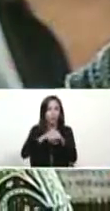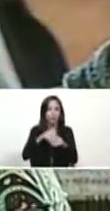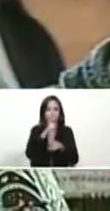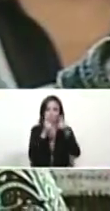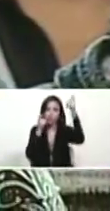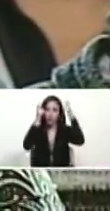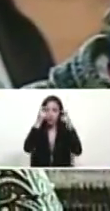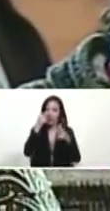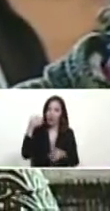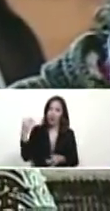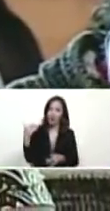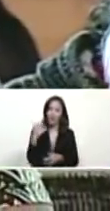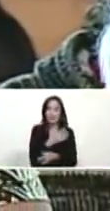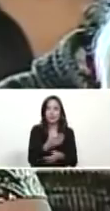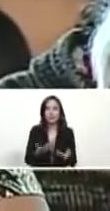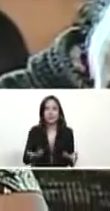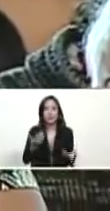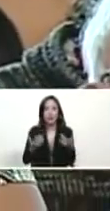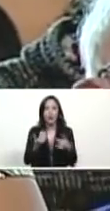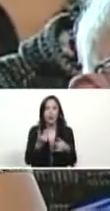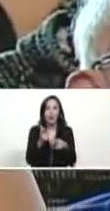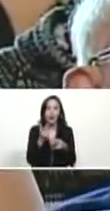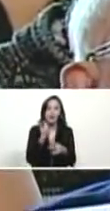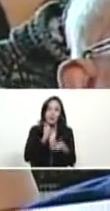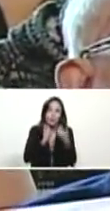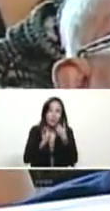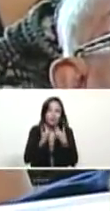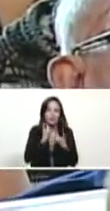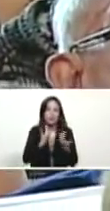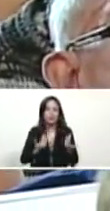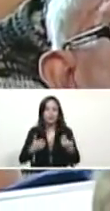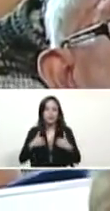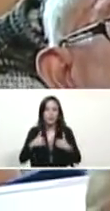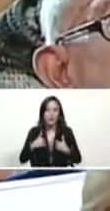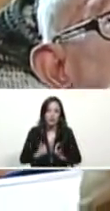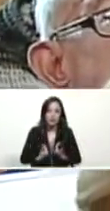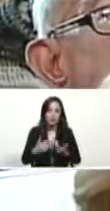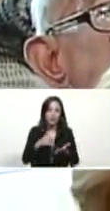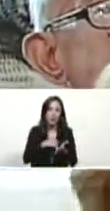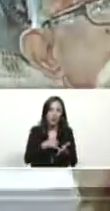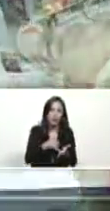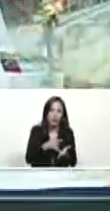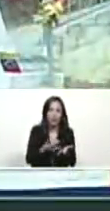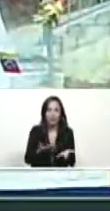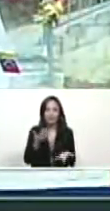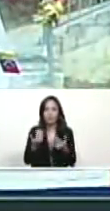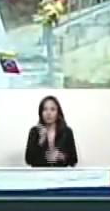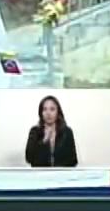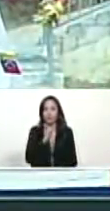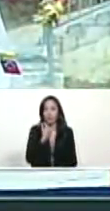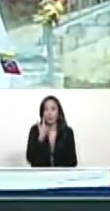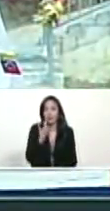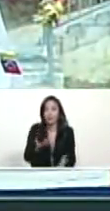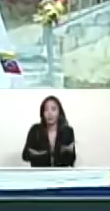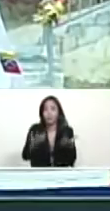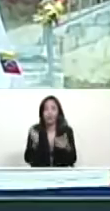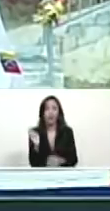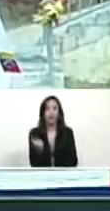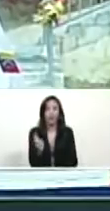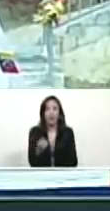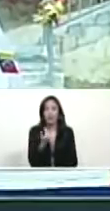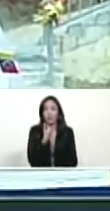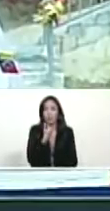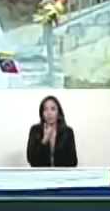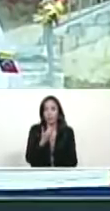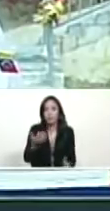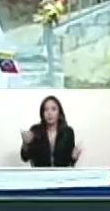Y bueno, después agravó su enfermedad. Una enfermedad rara, muy rara, que se lo